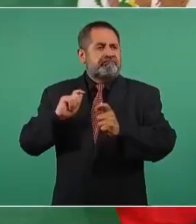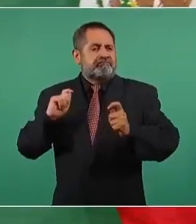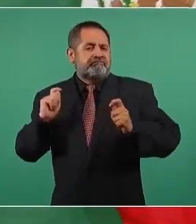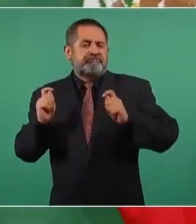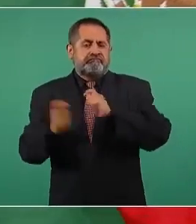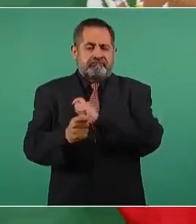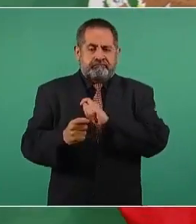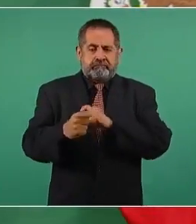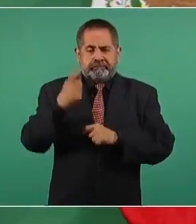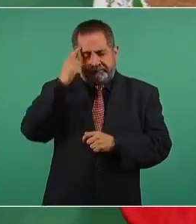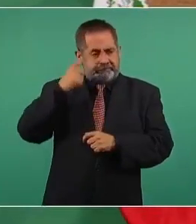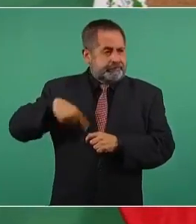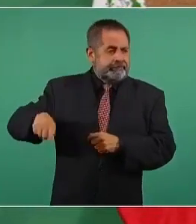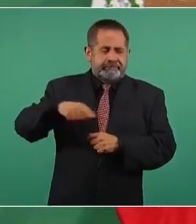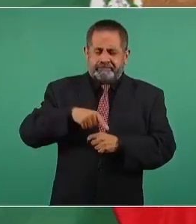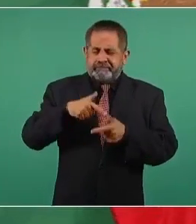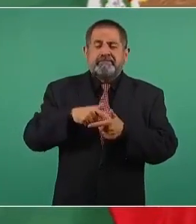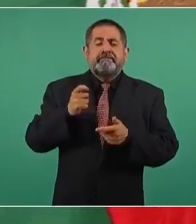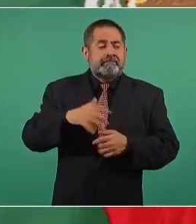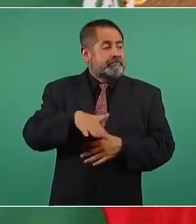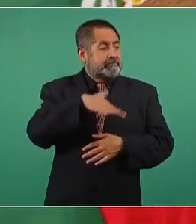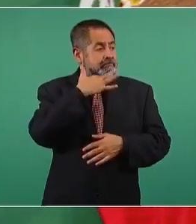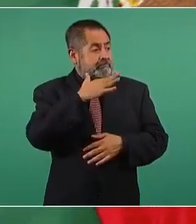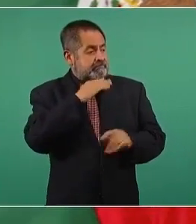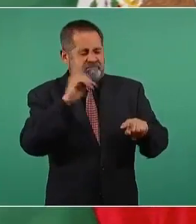para seguir combatiendo la corrupción,